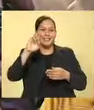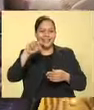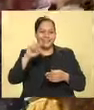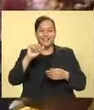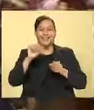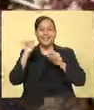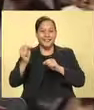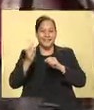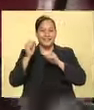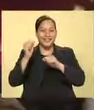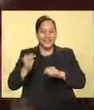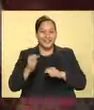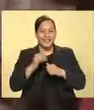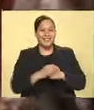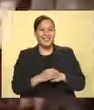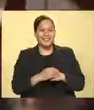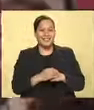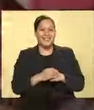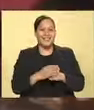baile, Brenda!